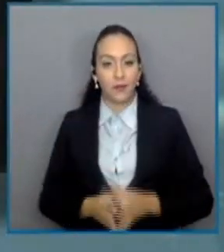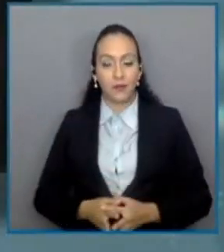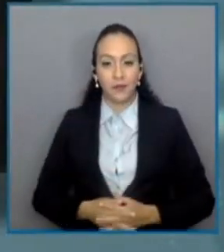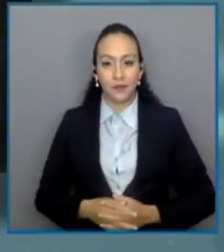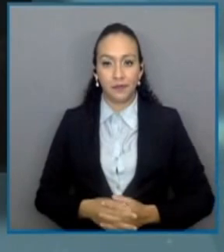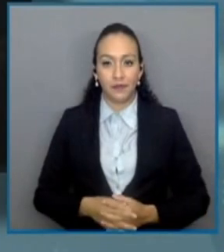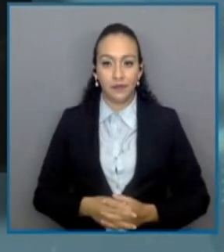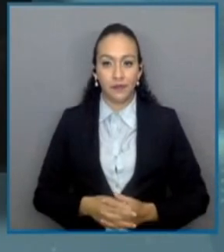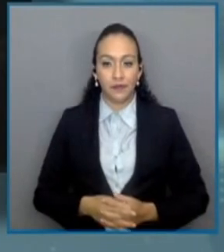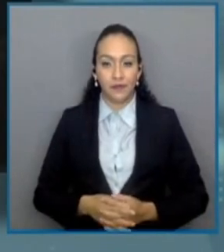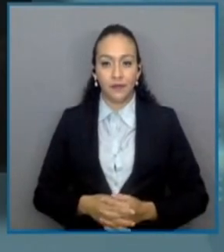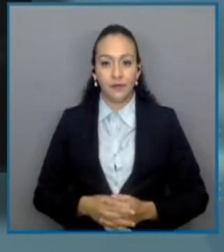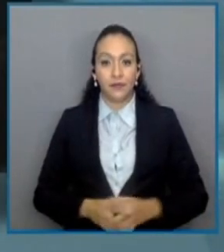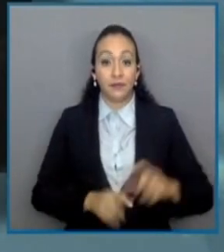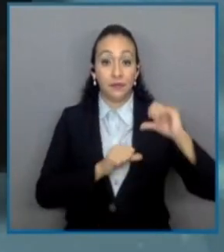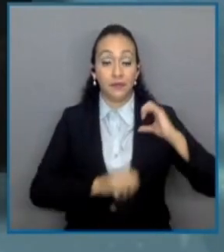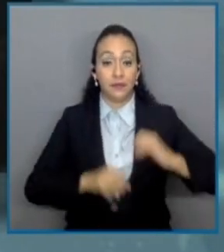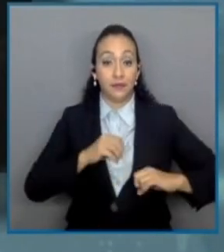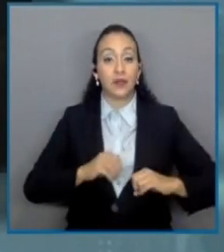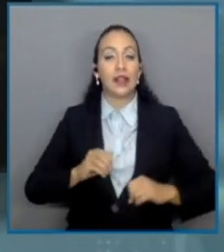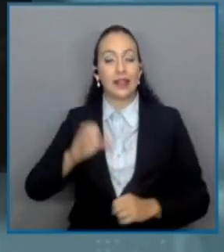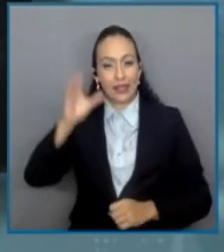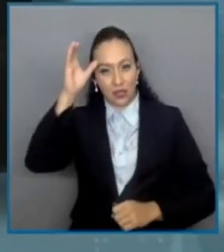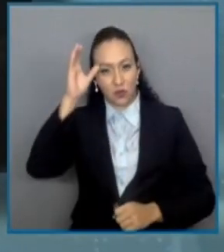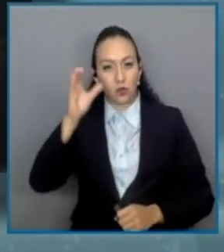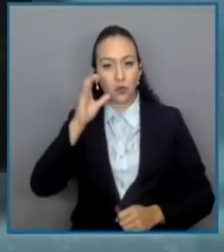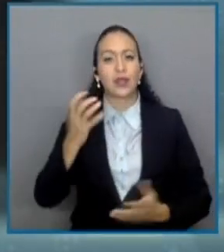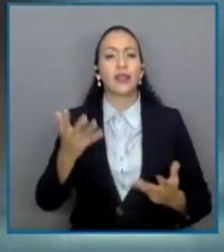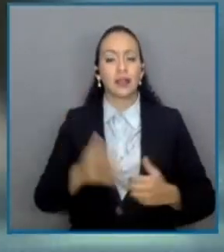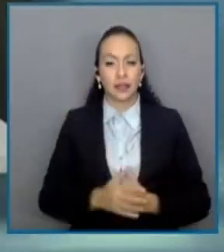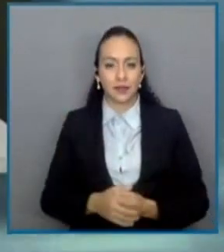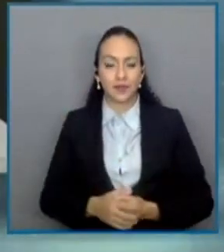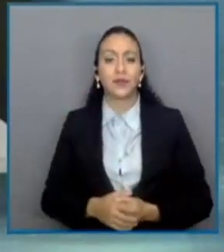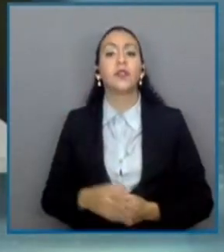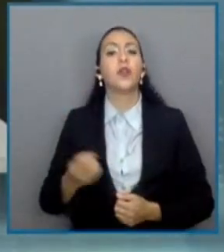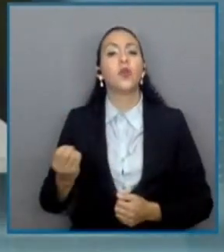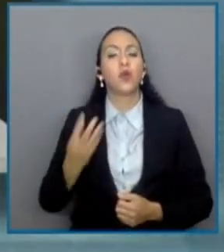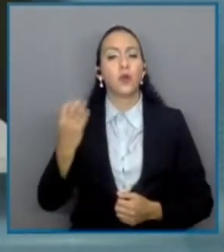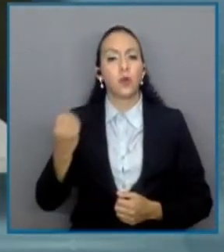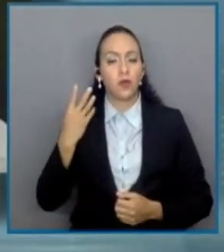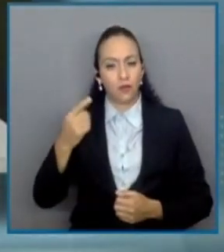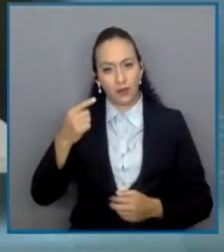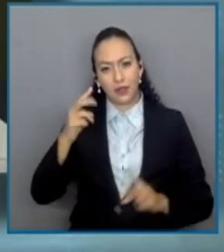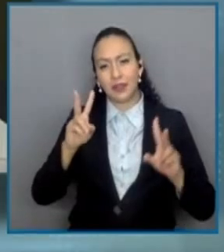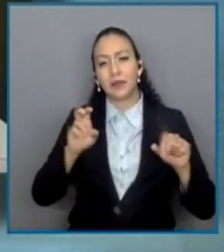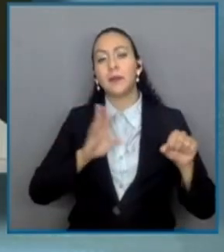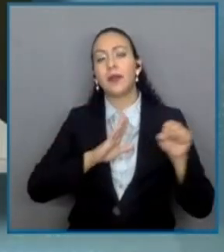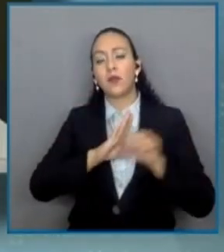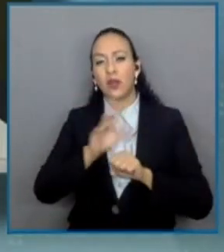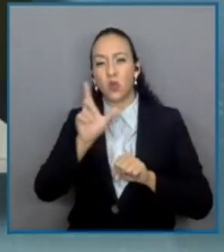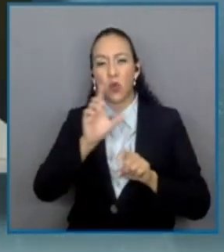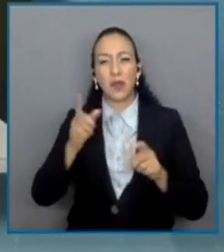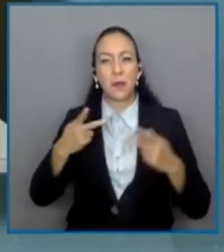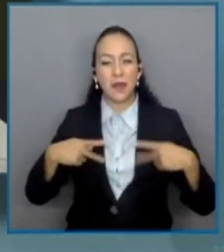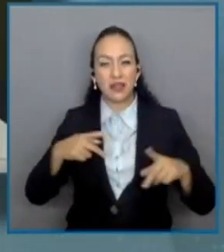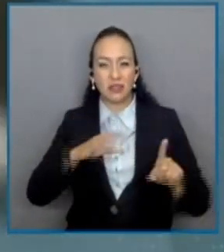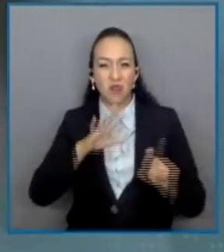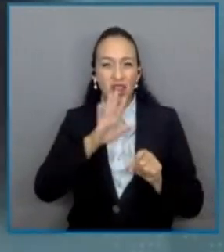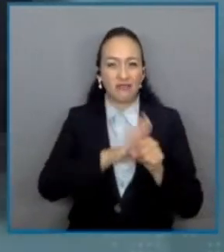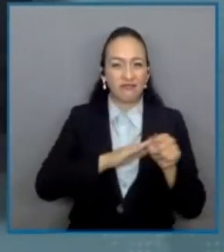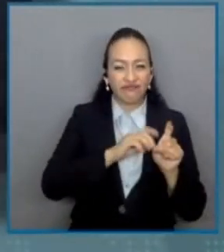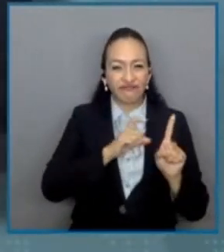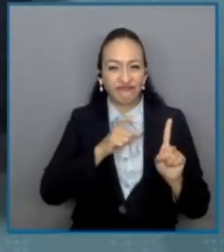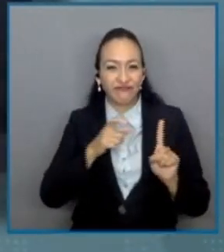El Poder Judicial de Coahuila inauguró el foro sobre el delito de acecho, que busca sensibilizar a servidores públicos y sociedad